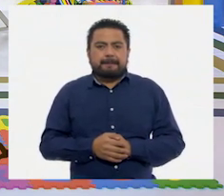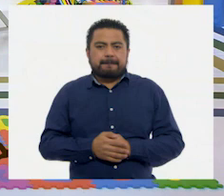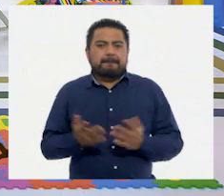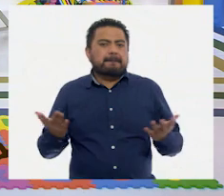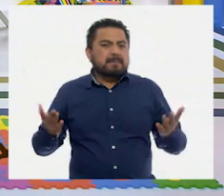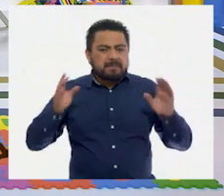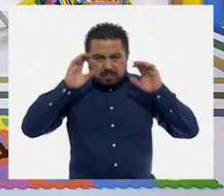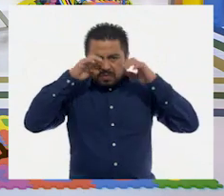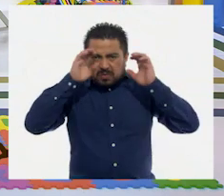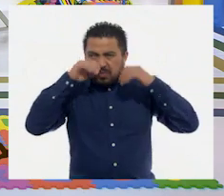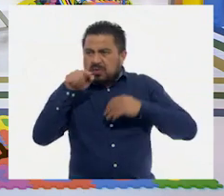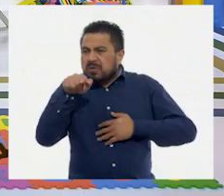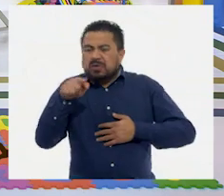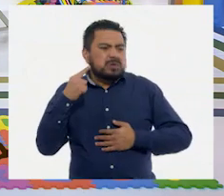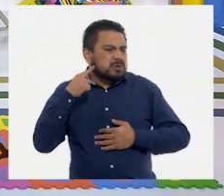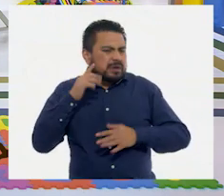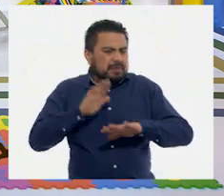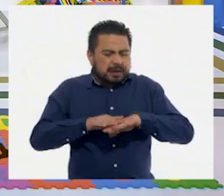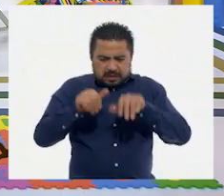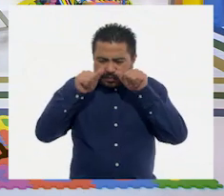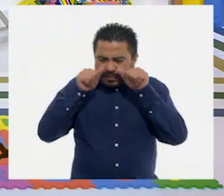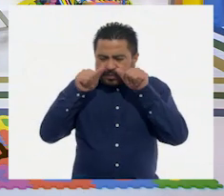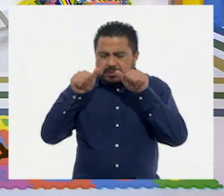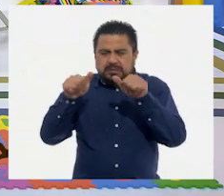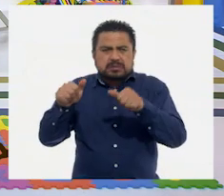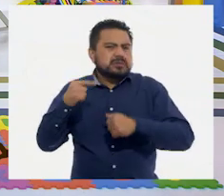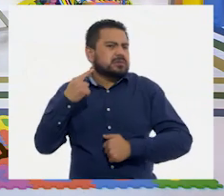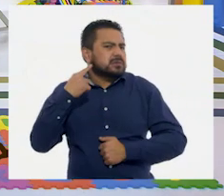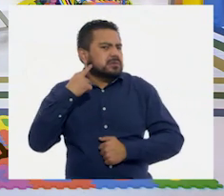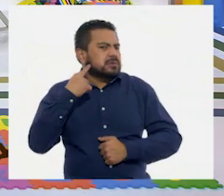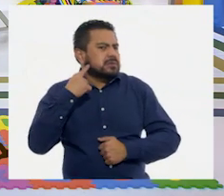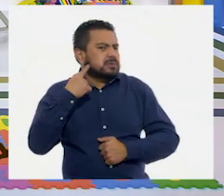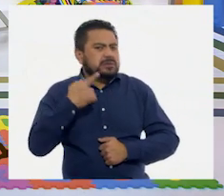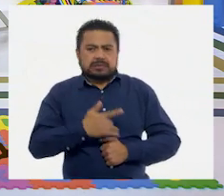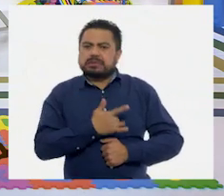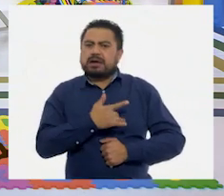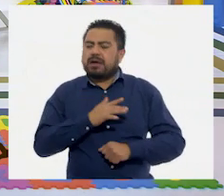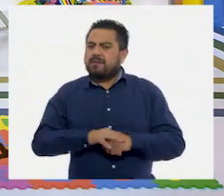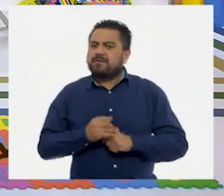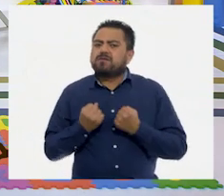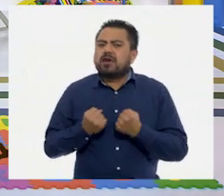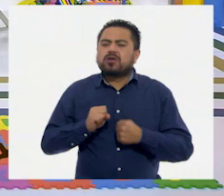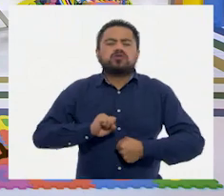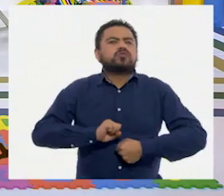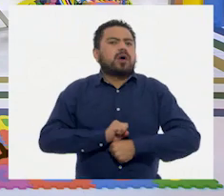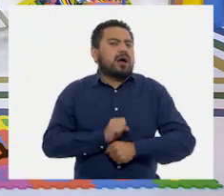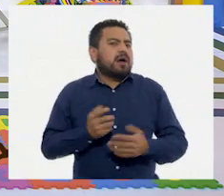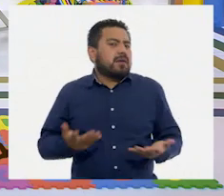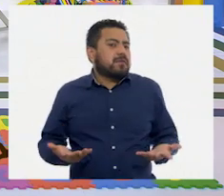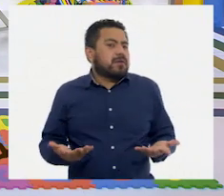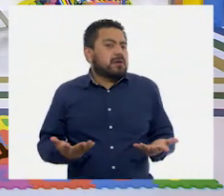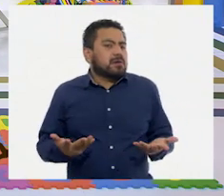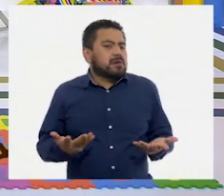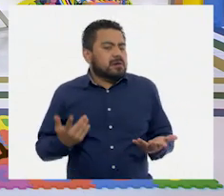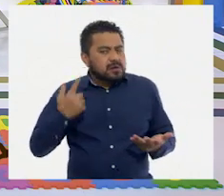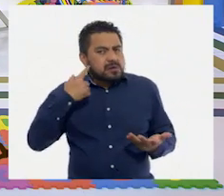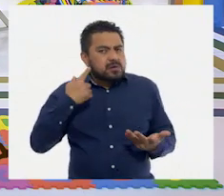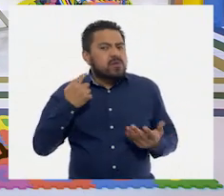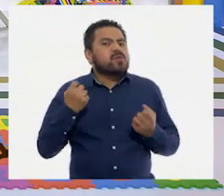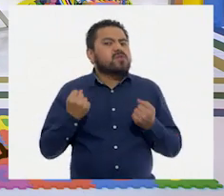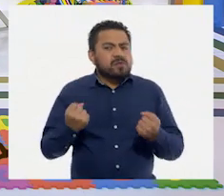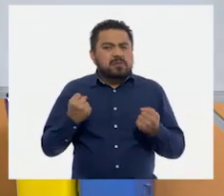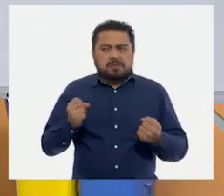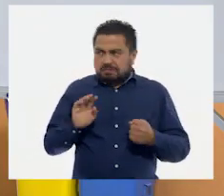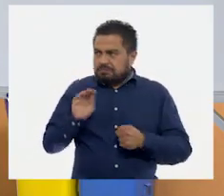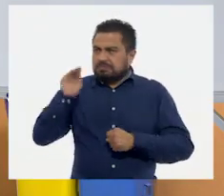Ay, los búhos. A ver, escuchémoslo con atención. ¿Les parece que es fuerte o suave? Vamos a ponerlo en fuerte,